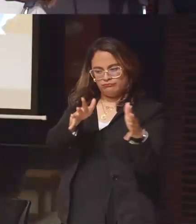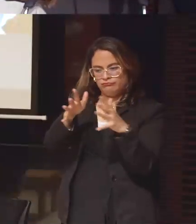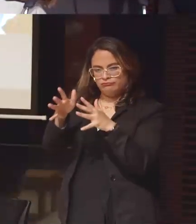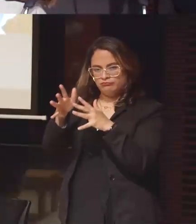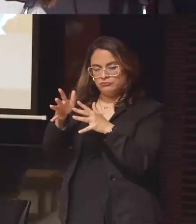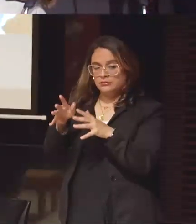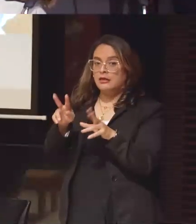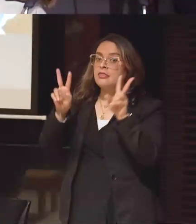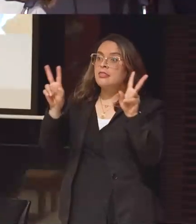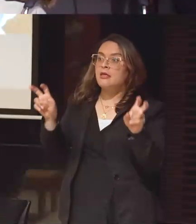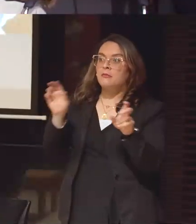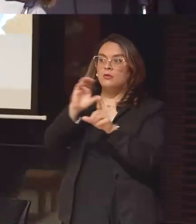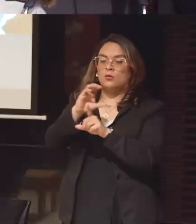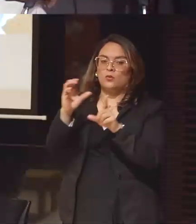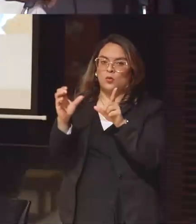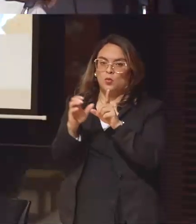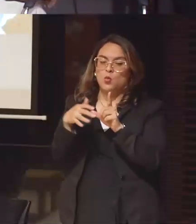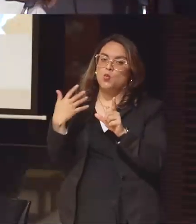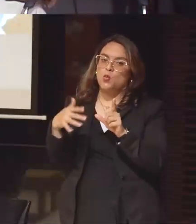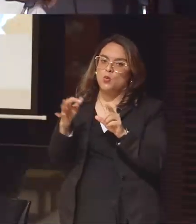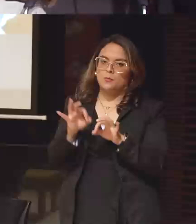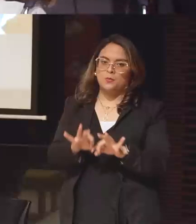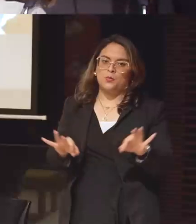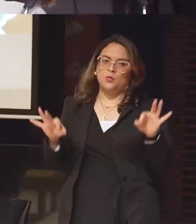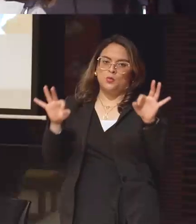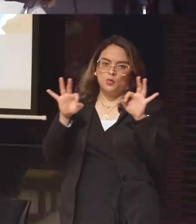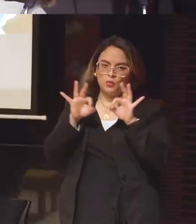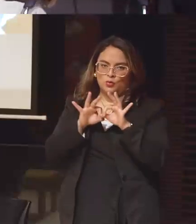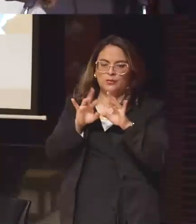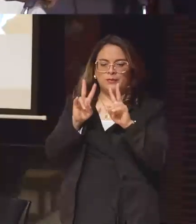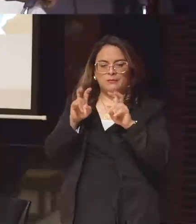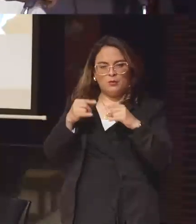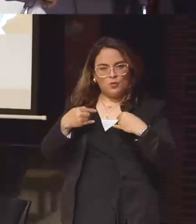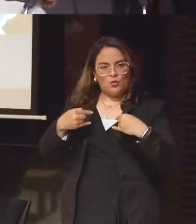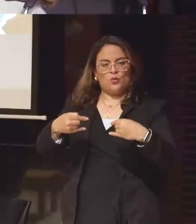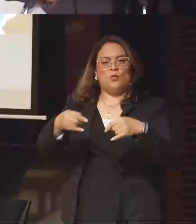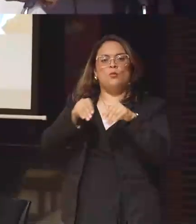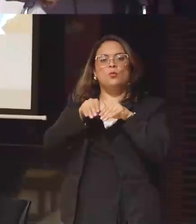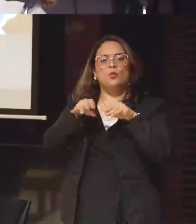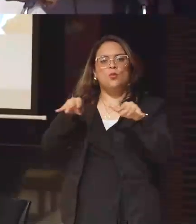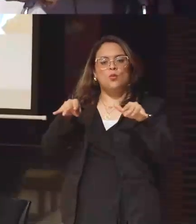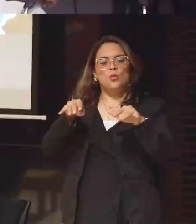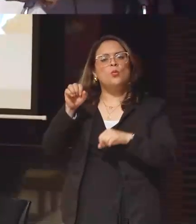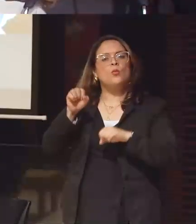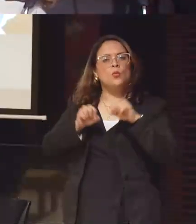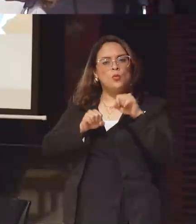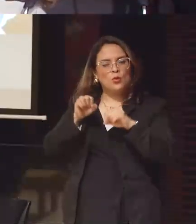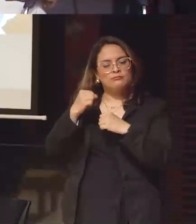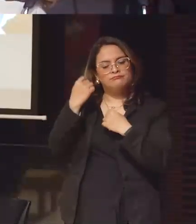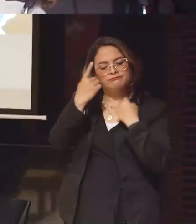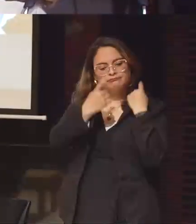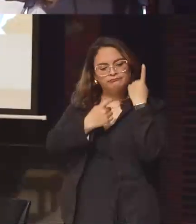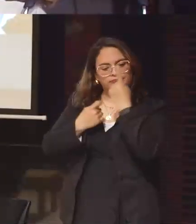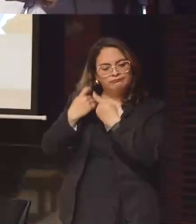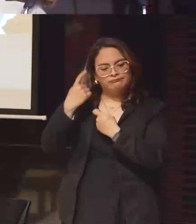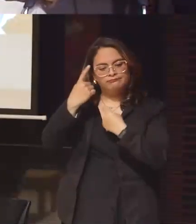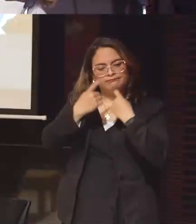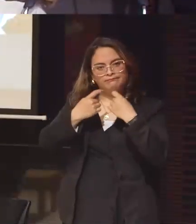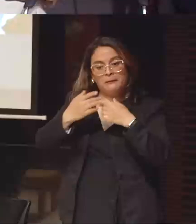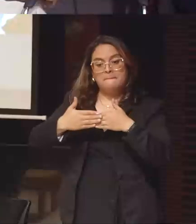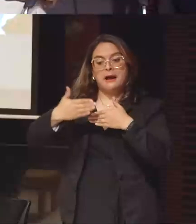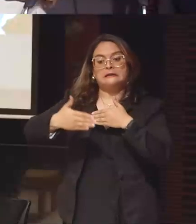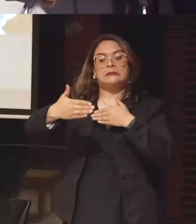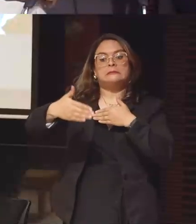la cultura que es muy potente, otra vez volviendo a lo público, y es la posibilidad de pensar las cosas realmente a muy largo plazo.